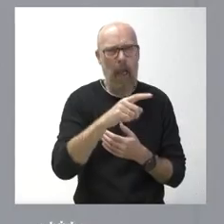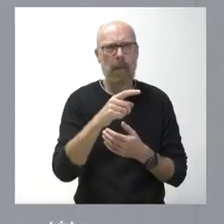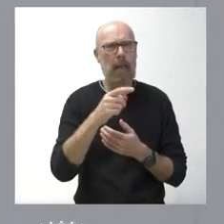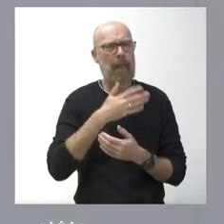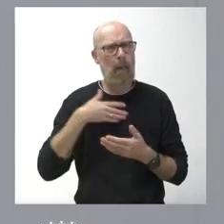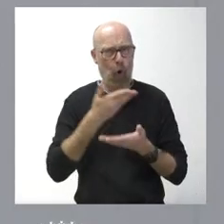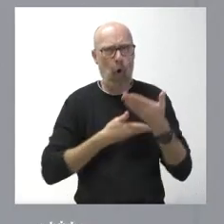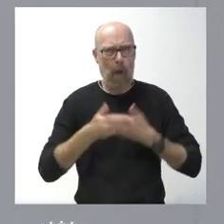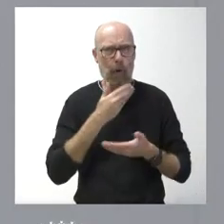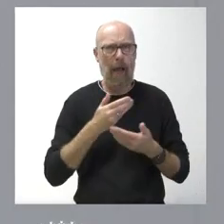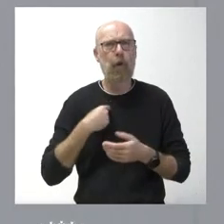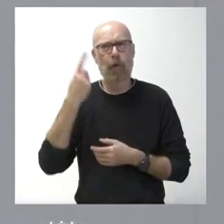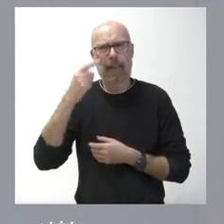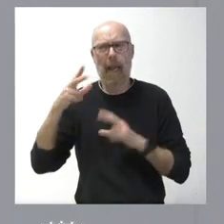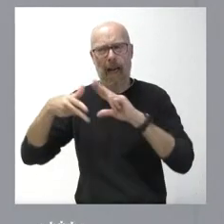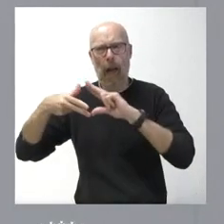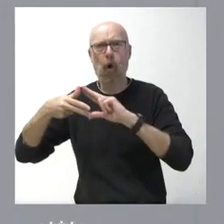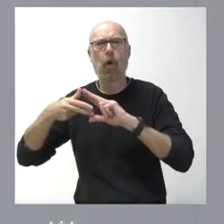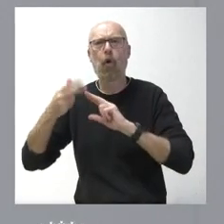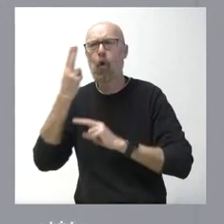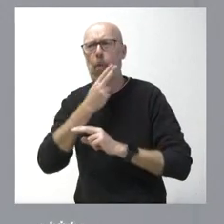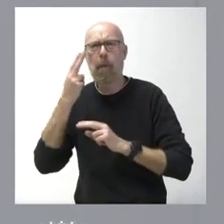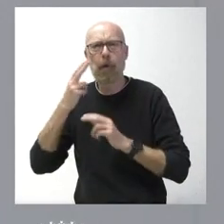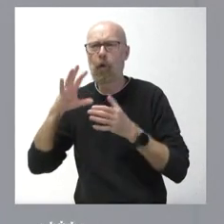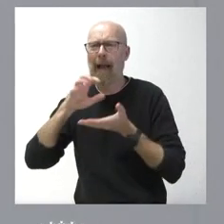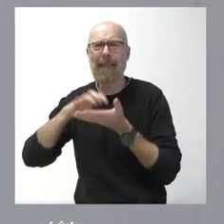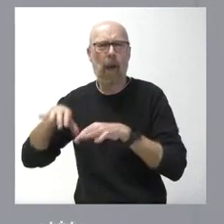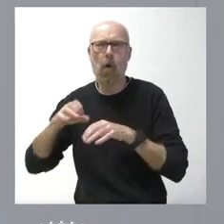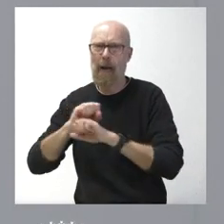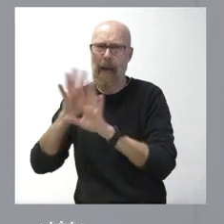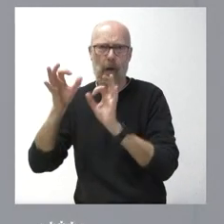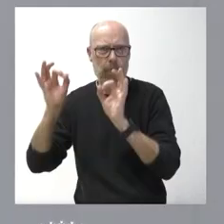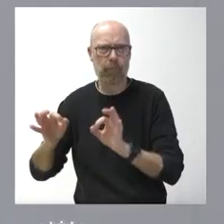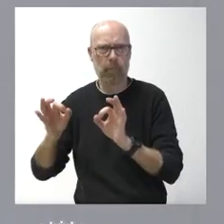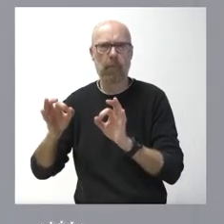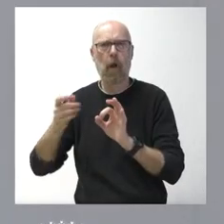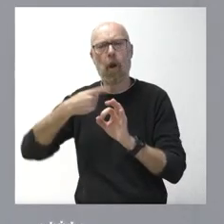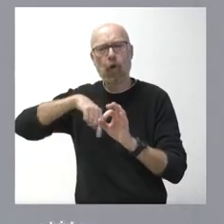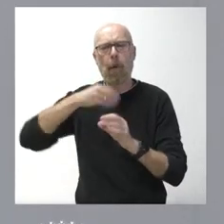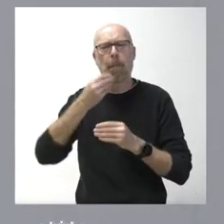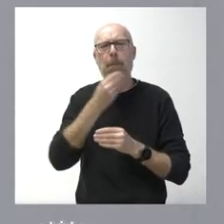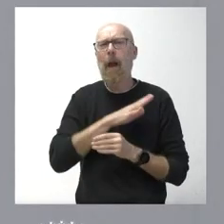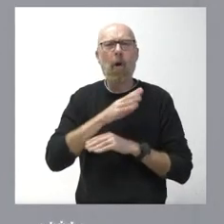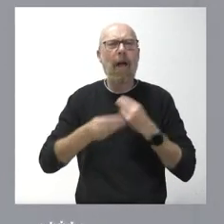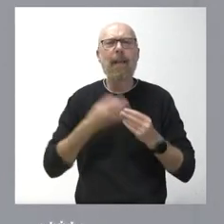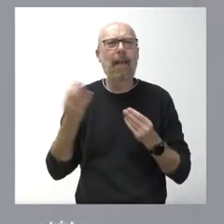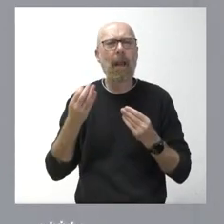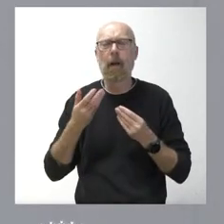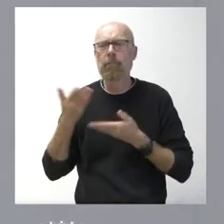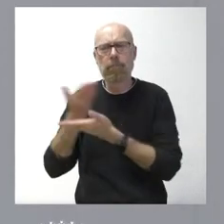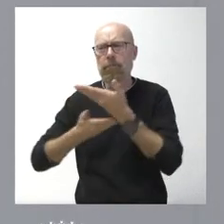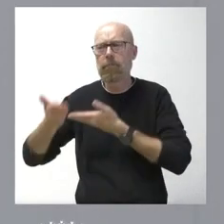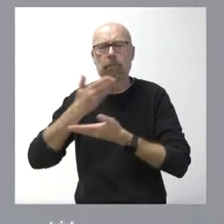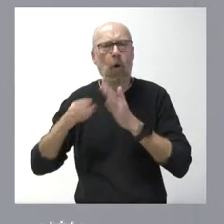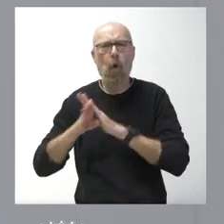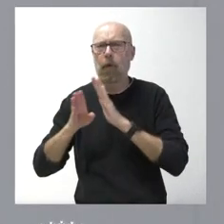León es muy claro Y que lo mejor que podemos hacer desde la junta de Castellón es seguir trabajando de la mano con Renault para que Renault siga teniendo futuro en nuestra tierra que